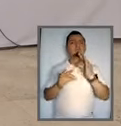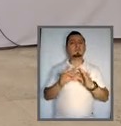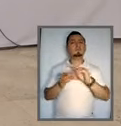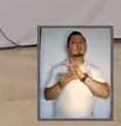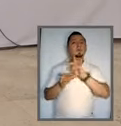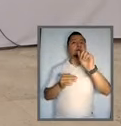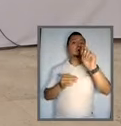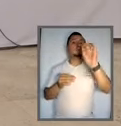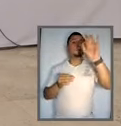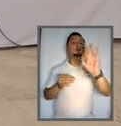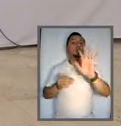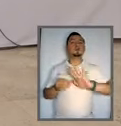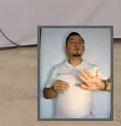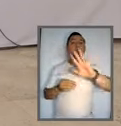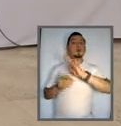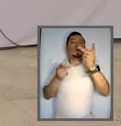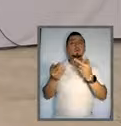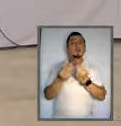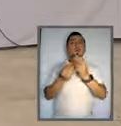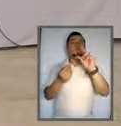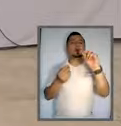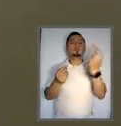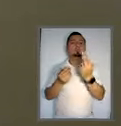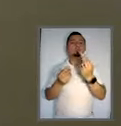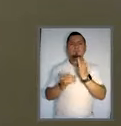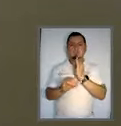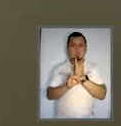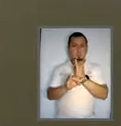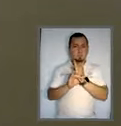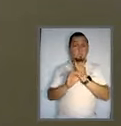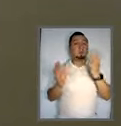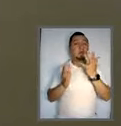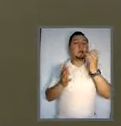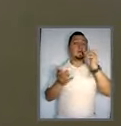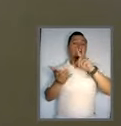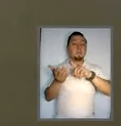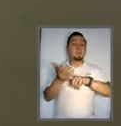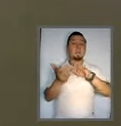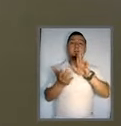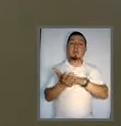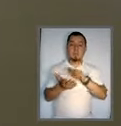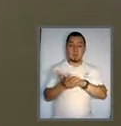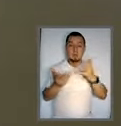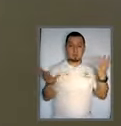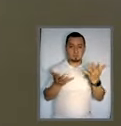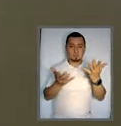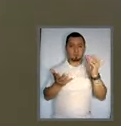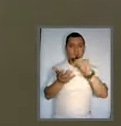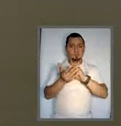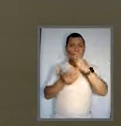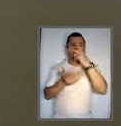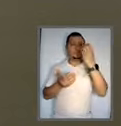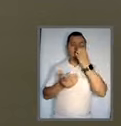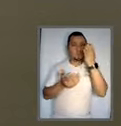tenemos alrededor del 20% de la población que no recurre a vías electrónicas, que lo hacen a través del papel, de mandar a